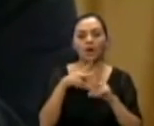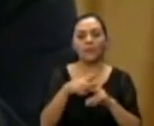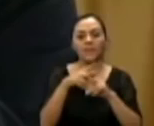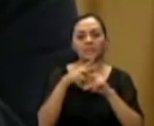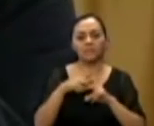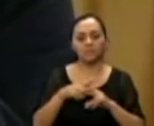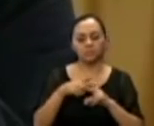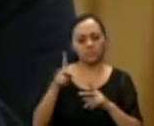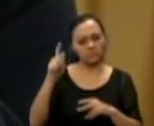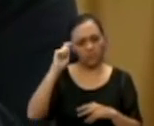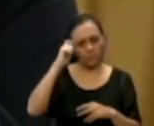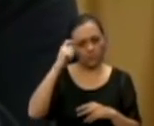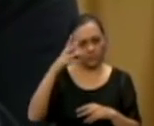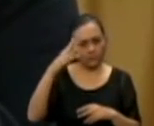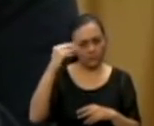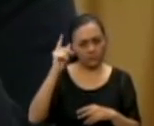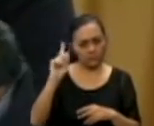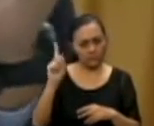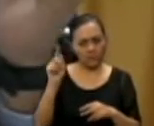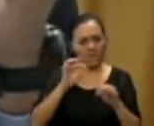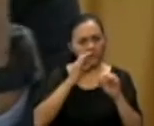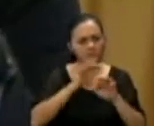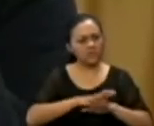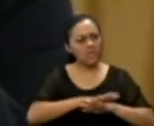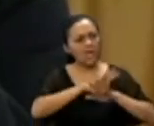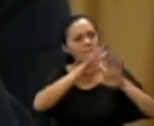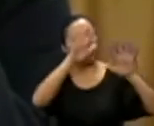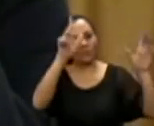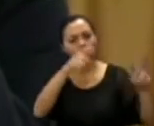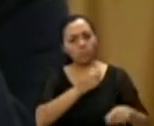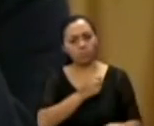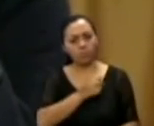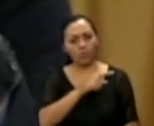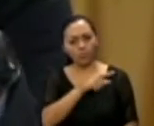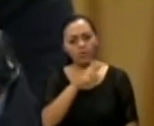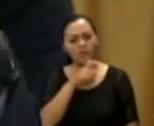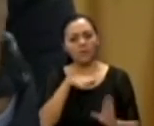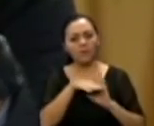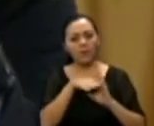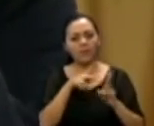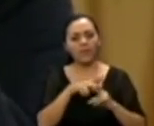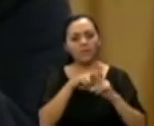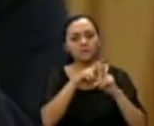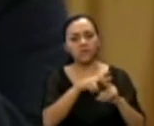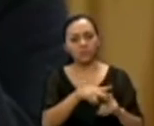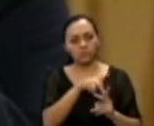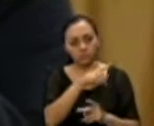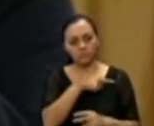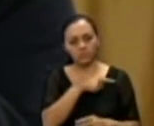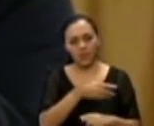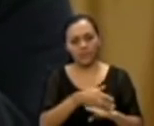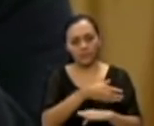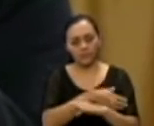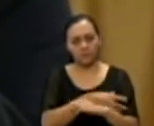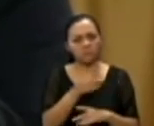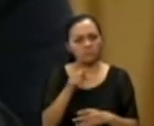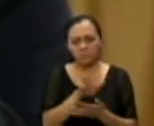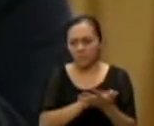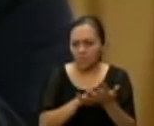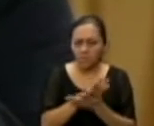prohibido olvidar porque algunos añoran el país del pasado el país de la impunidad del desorden del quemeimportismo